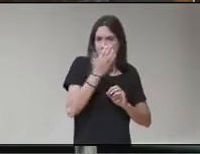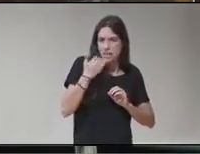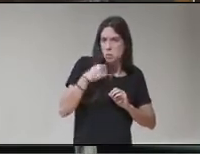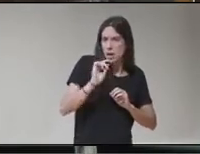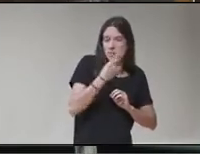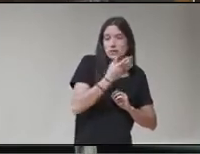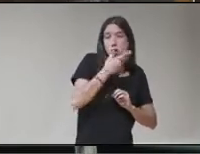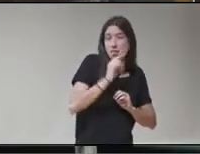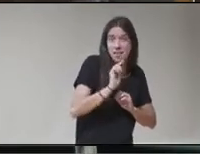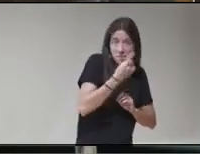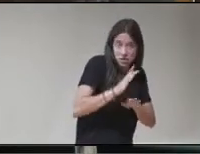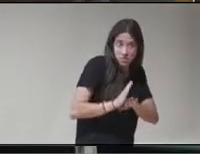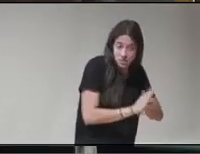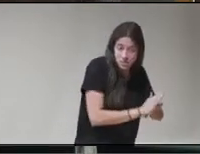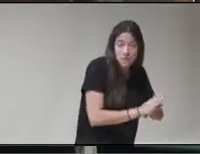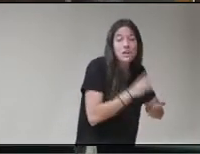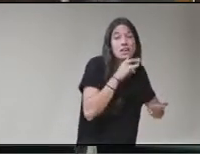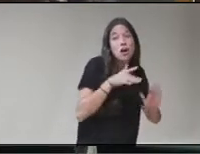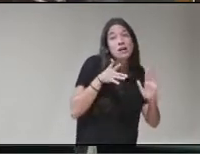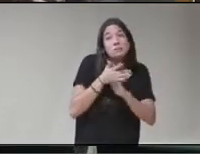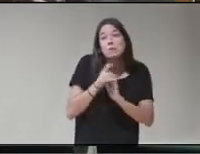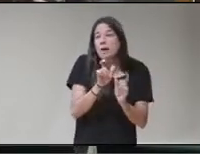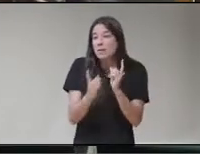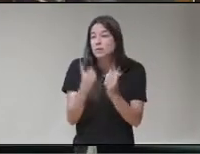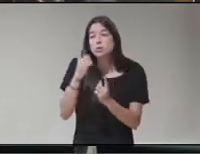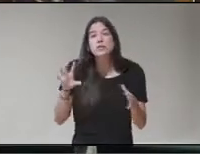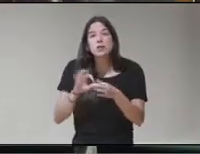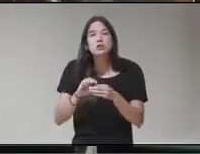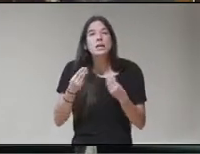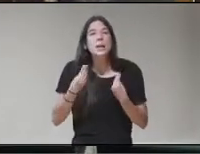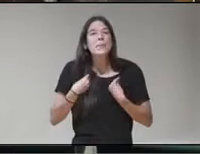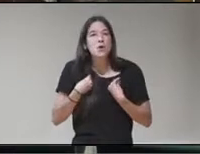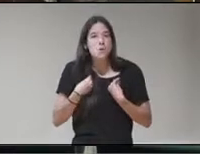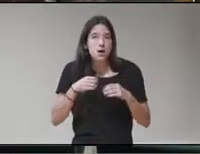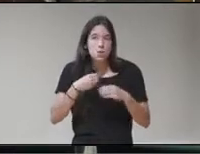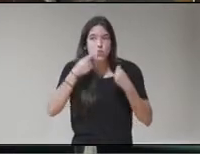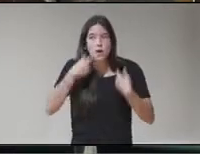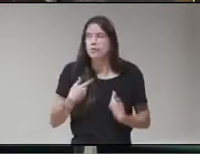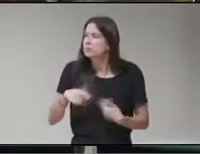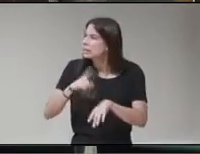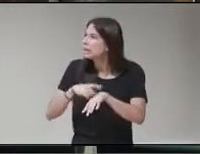voy a pasar a hablar unas palabras sobre el viroma humano. ¿Cómo voy de tiempo?